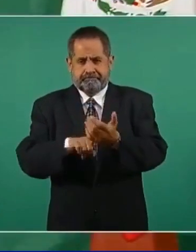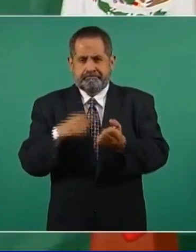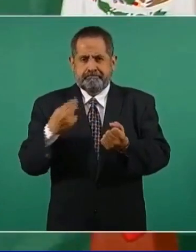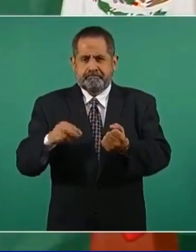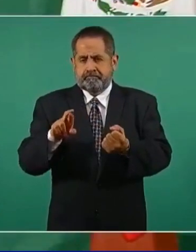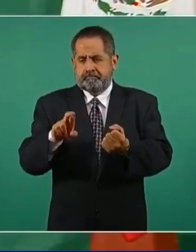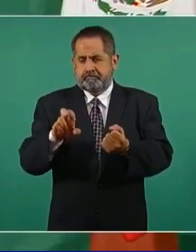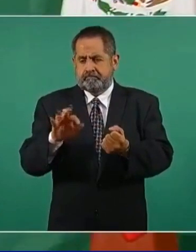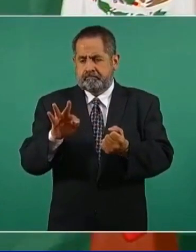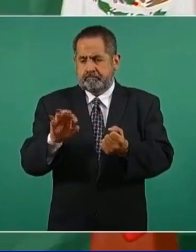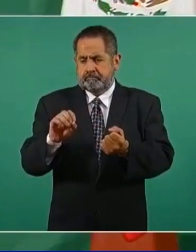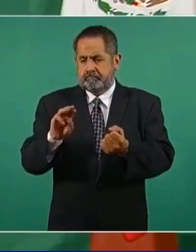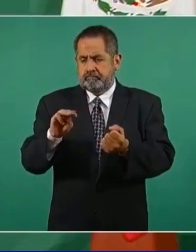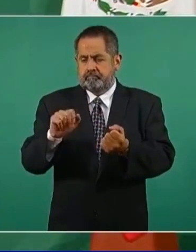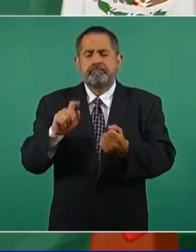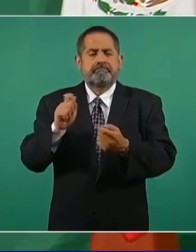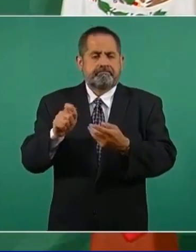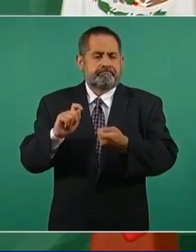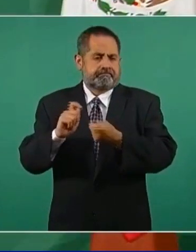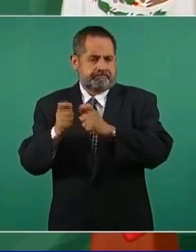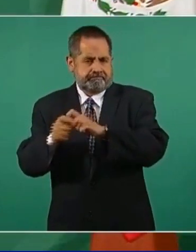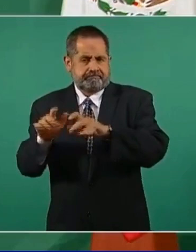de los cambios, de la transformación.